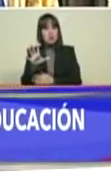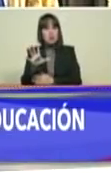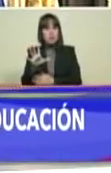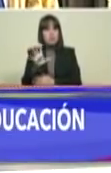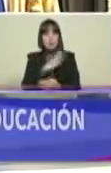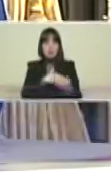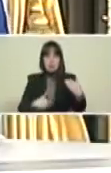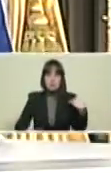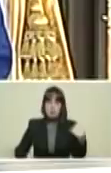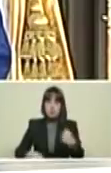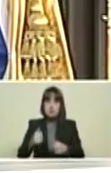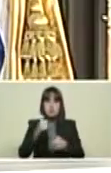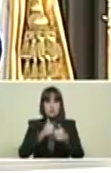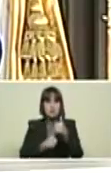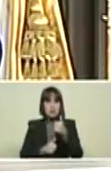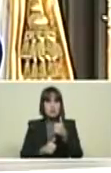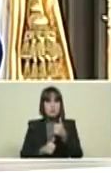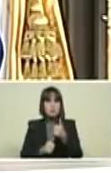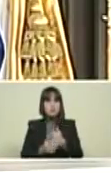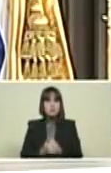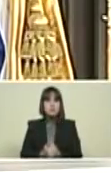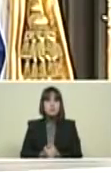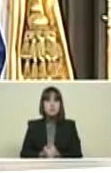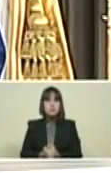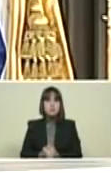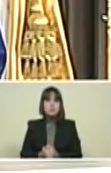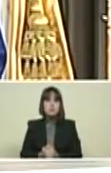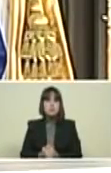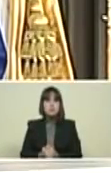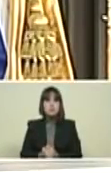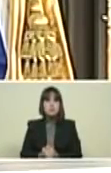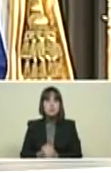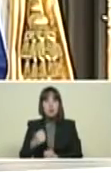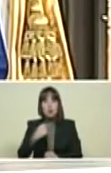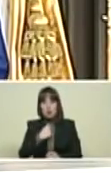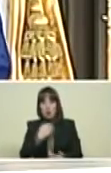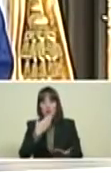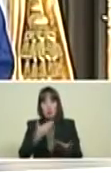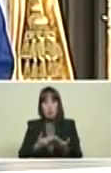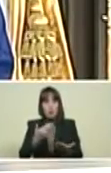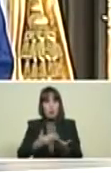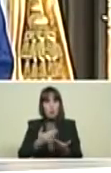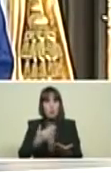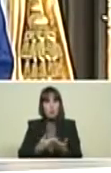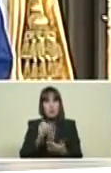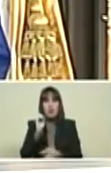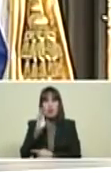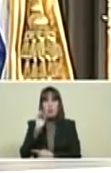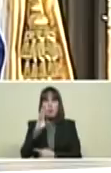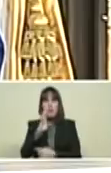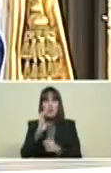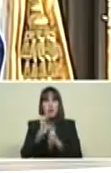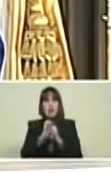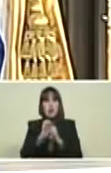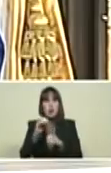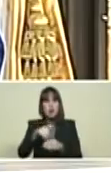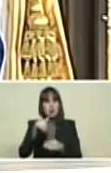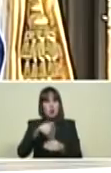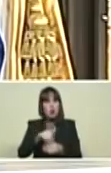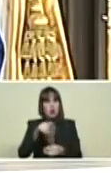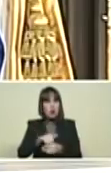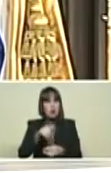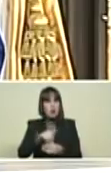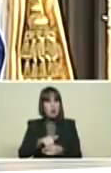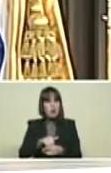Vicepresidenta, arranca el plan de la patria. Y yo me propuse en la campaña electoral y voy a cumplir.